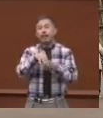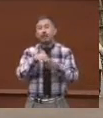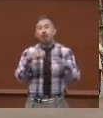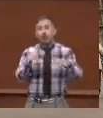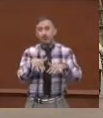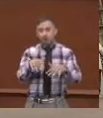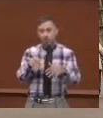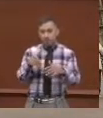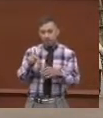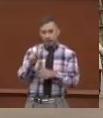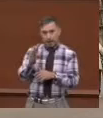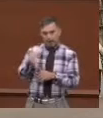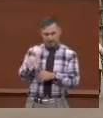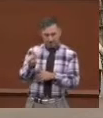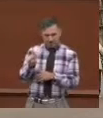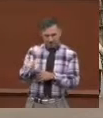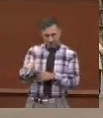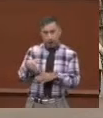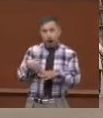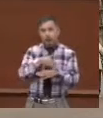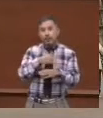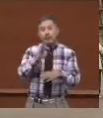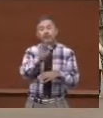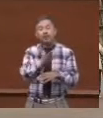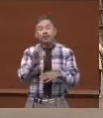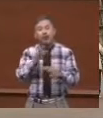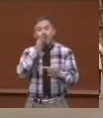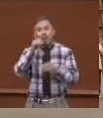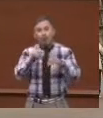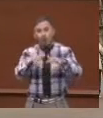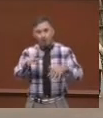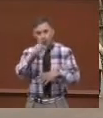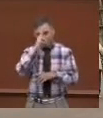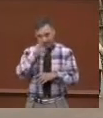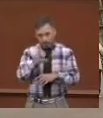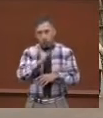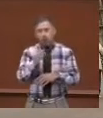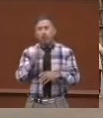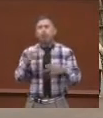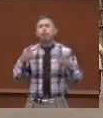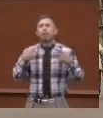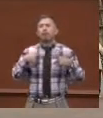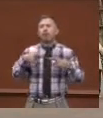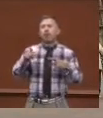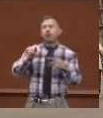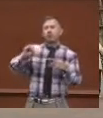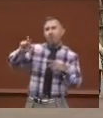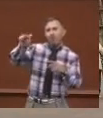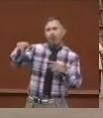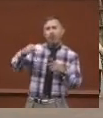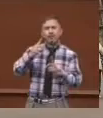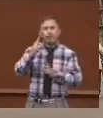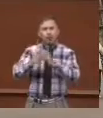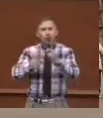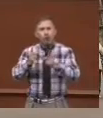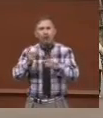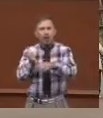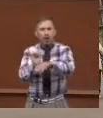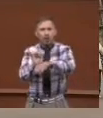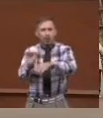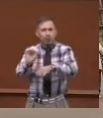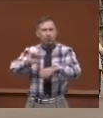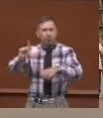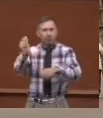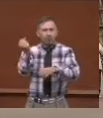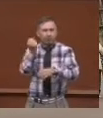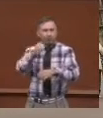durante la veda electoral a la difusión de propaganda por medio de figuras públicas del deporte y el espectáculo,